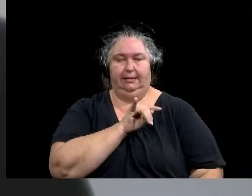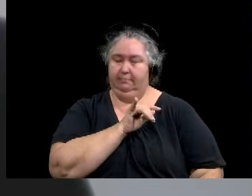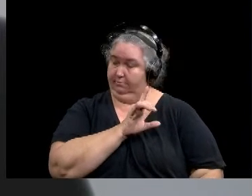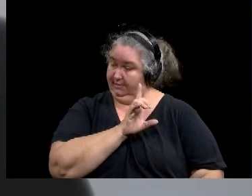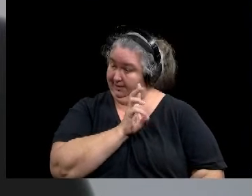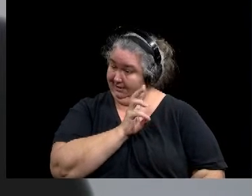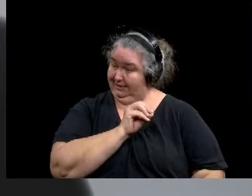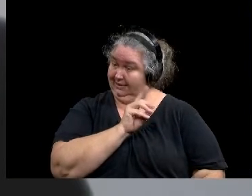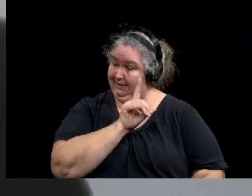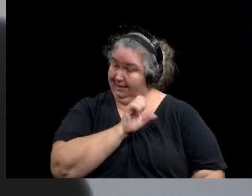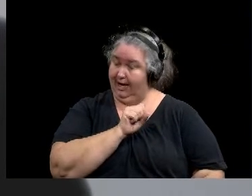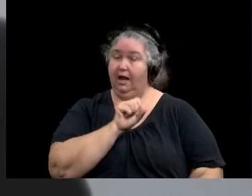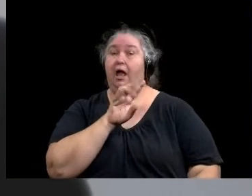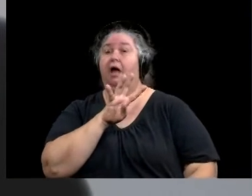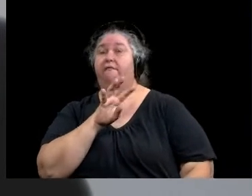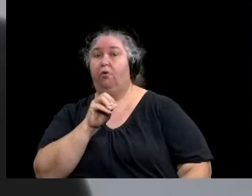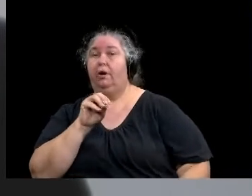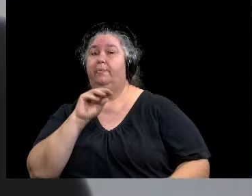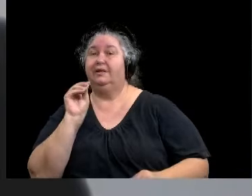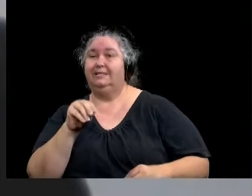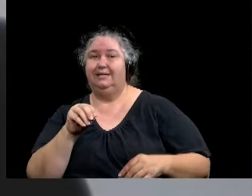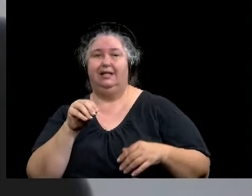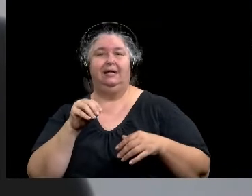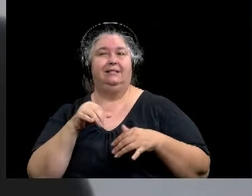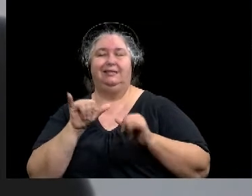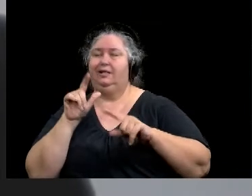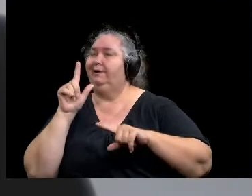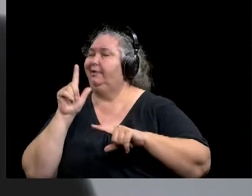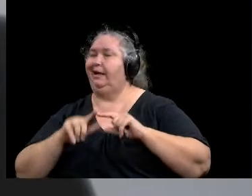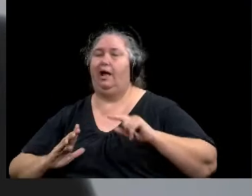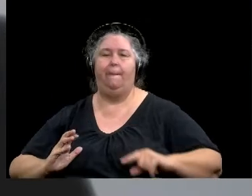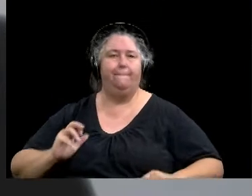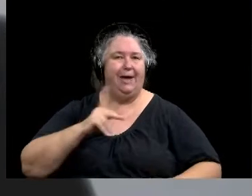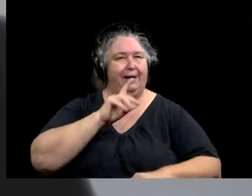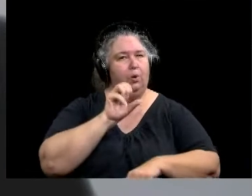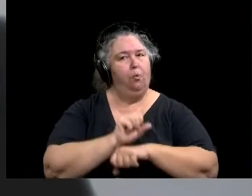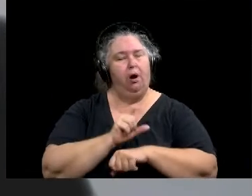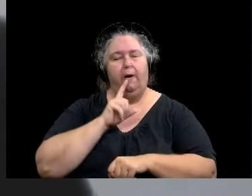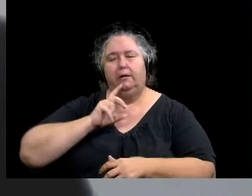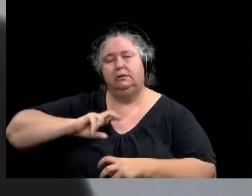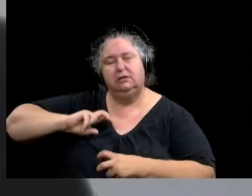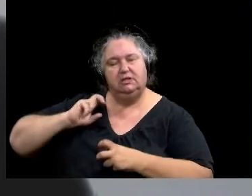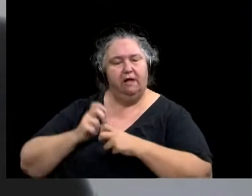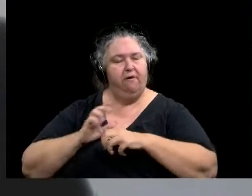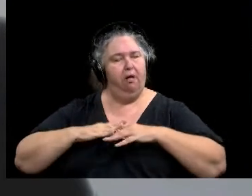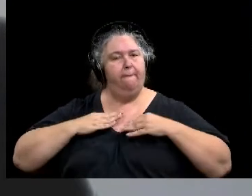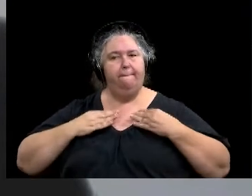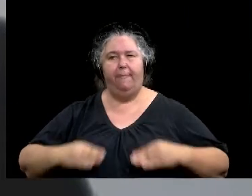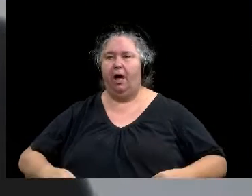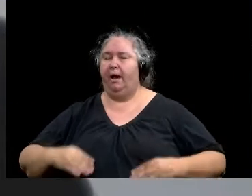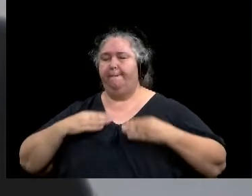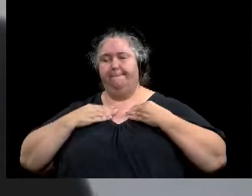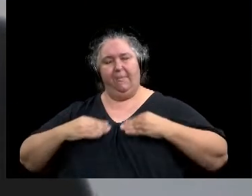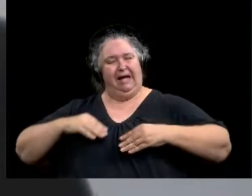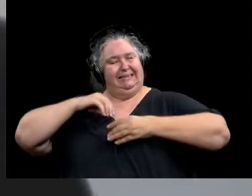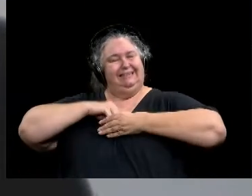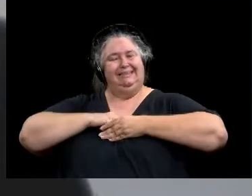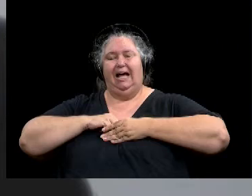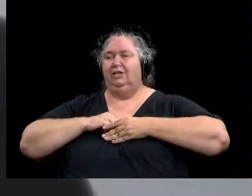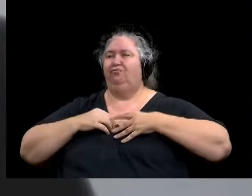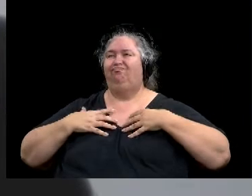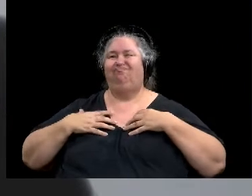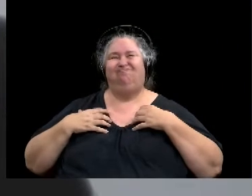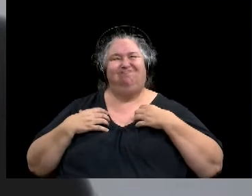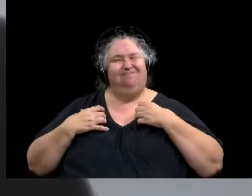40 por ciento todavía no han podido regresar a sus trabajos así es que eso